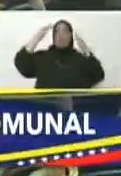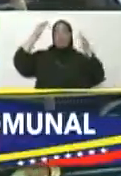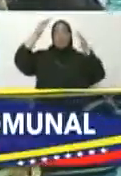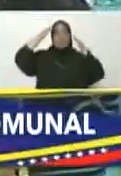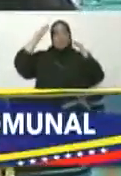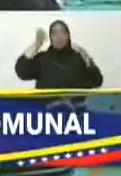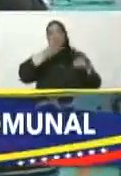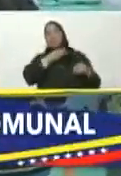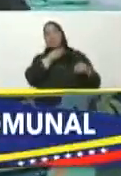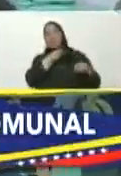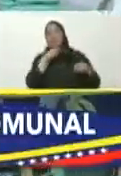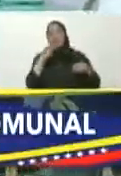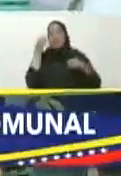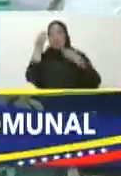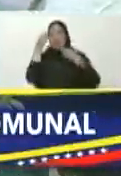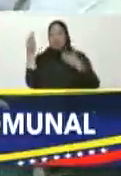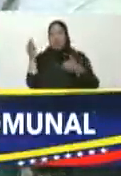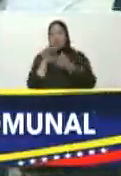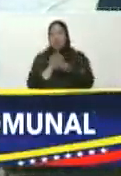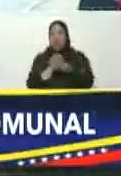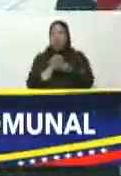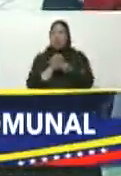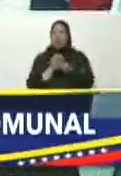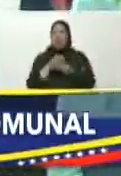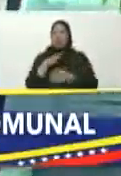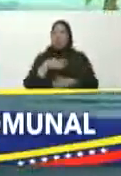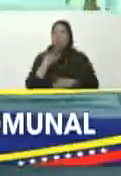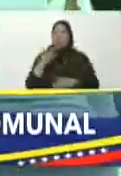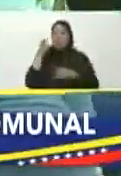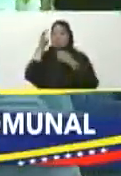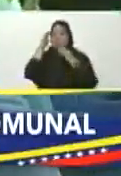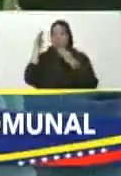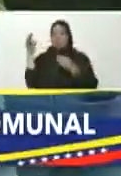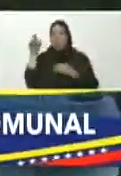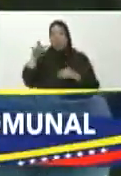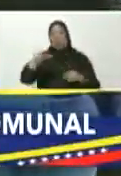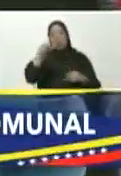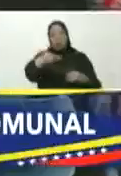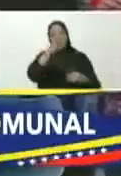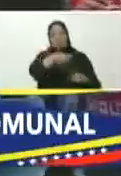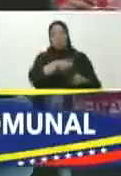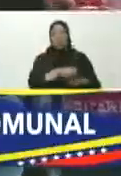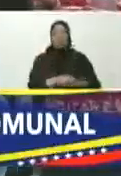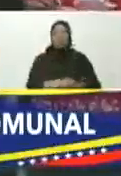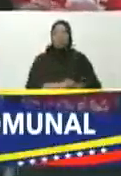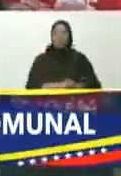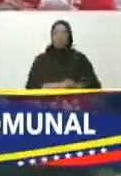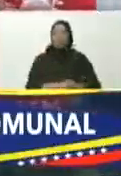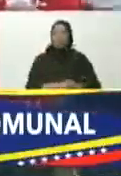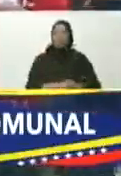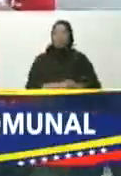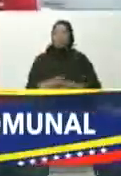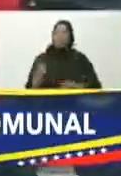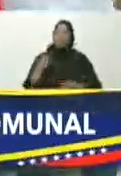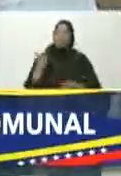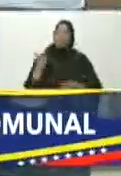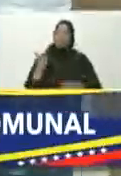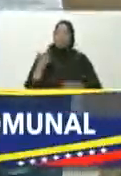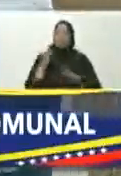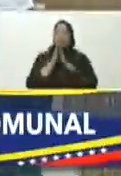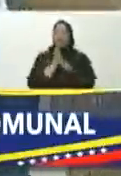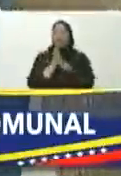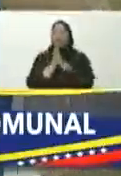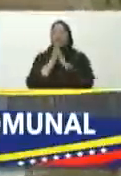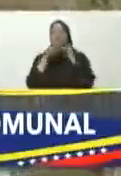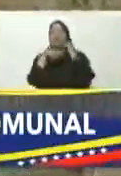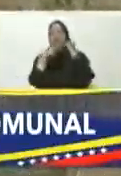después volvemos. Vamos a saludar, ¿vale? Vamos a saludar a la gente, la Cava. Desde por aquí, epa, no dañen el parquecito. Si lo